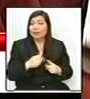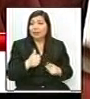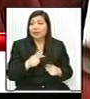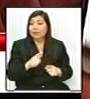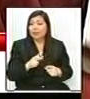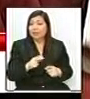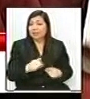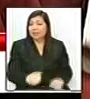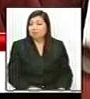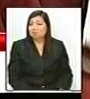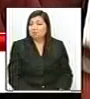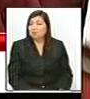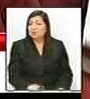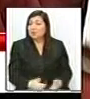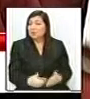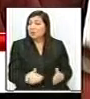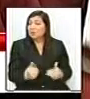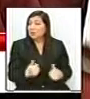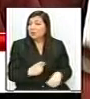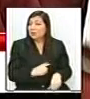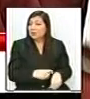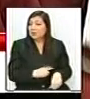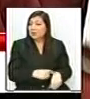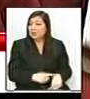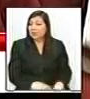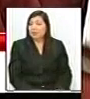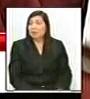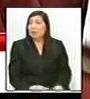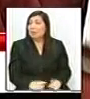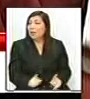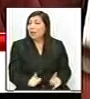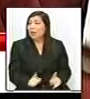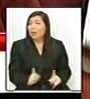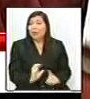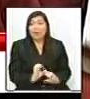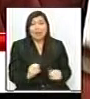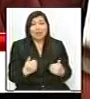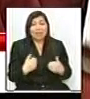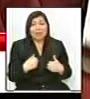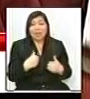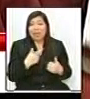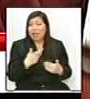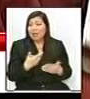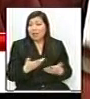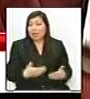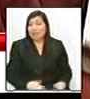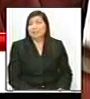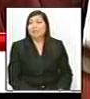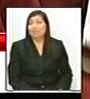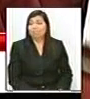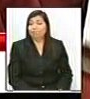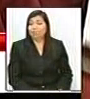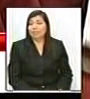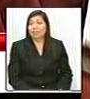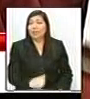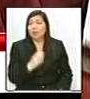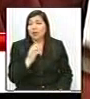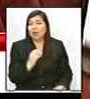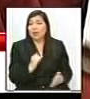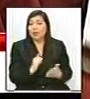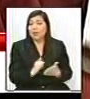O existió antes un buen tiempo, pero Talara no tiene agua, ministro. Entonces, yo creo